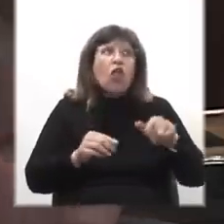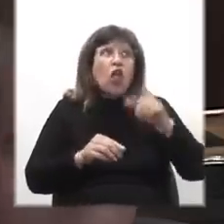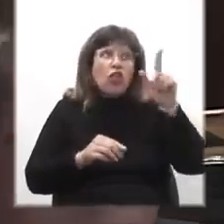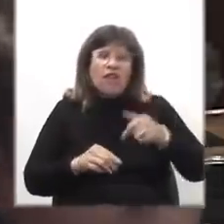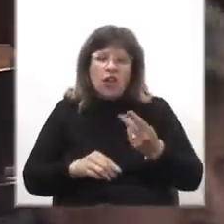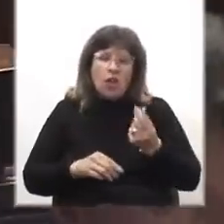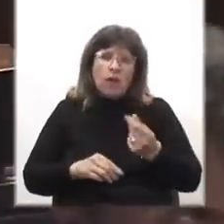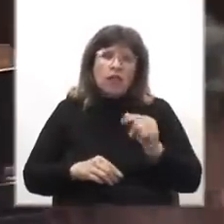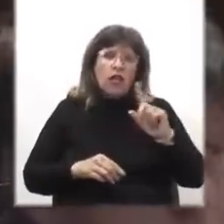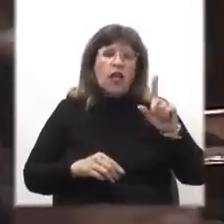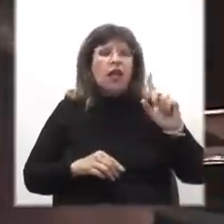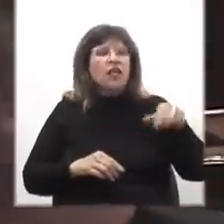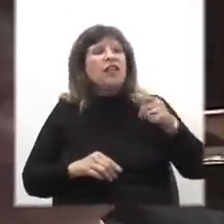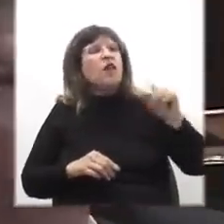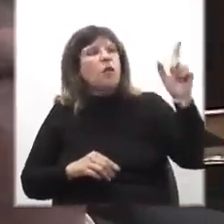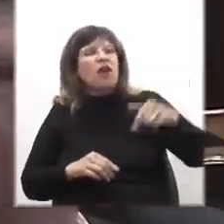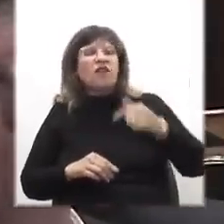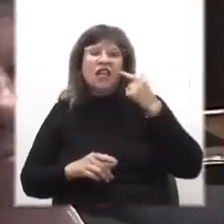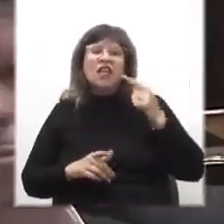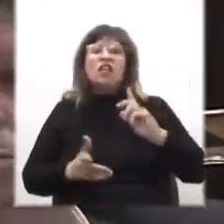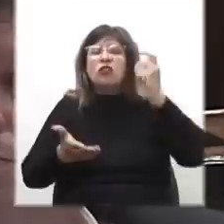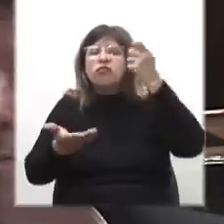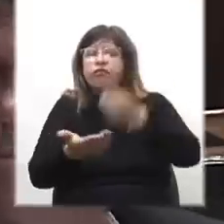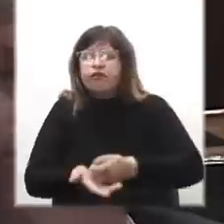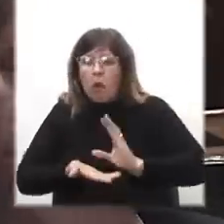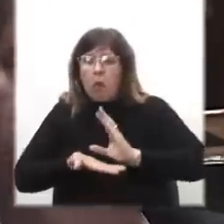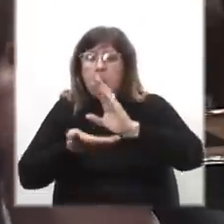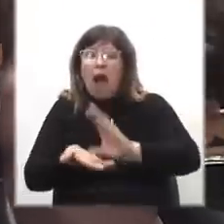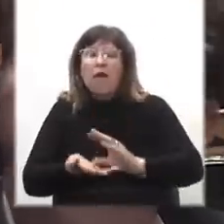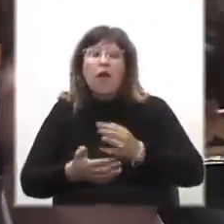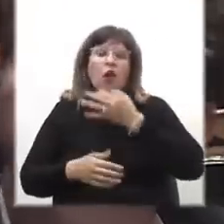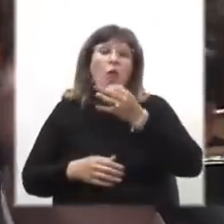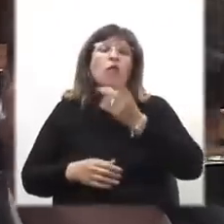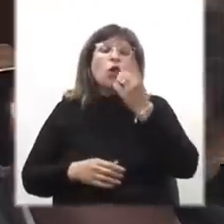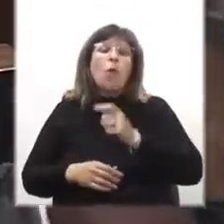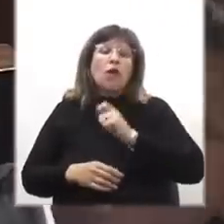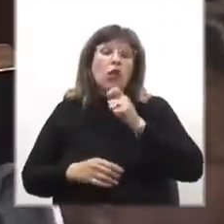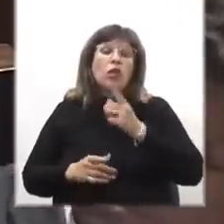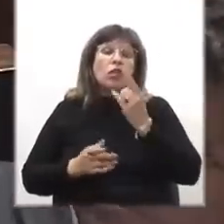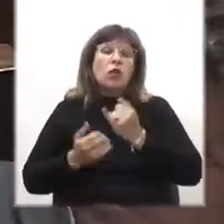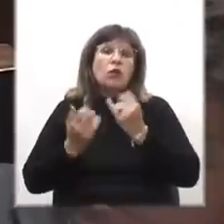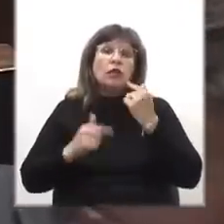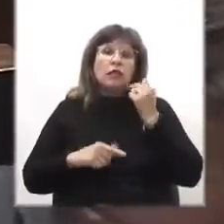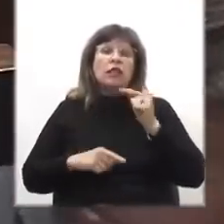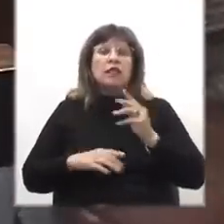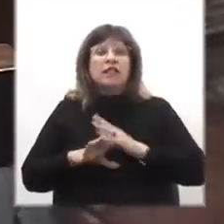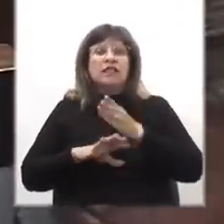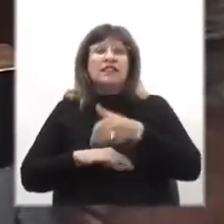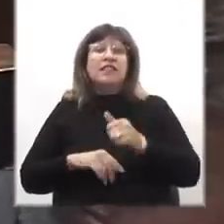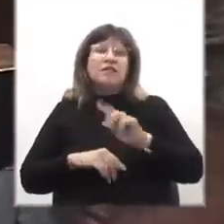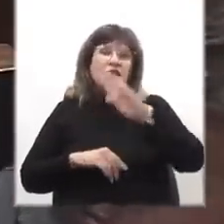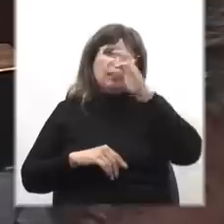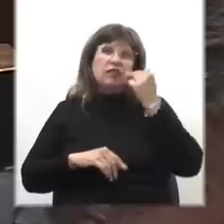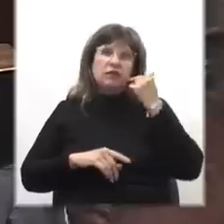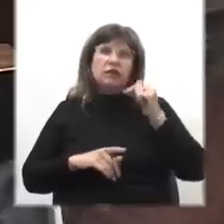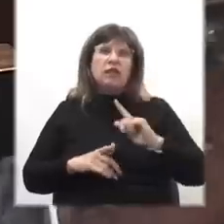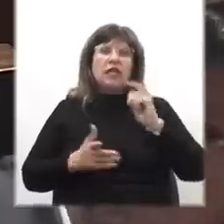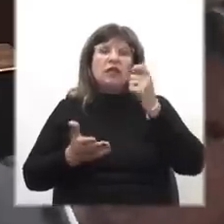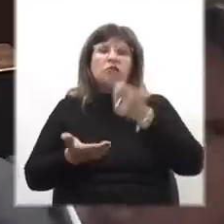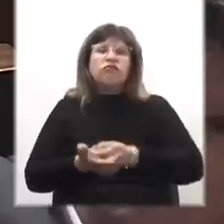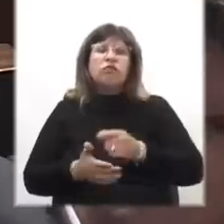y luego viene cualquiera de estos con $1.000 millones y como dijo un periodista un día, che, si vas al Uruguay a un banco con $100.000,